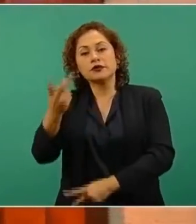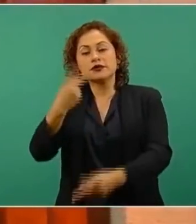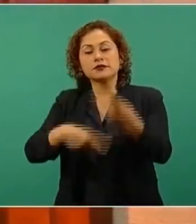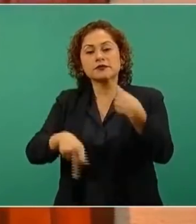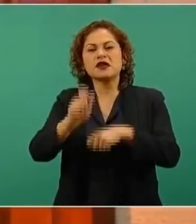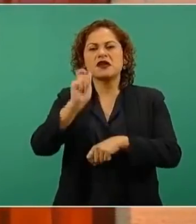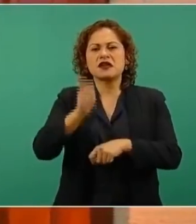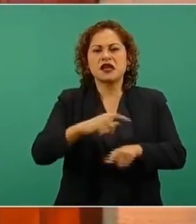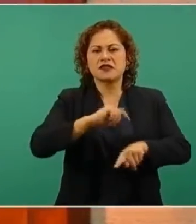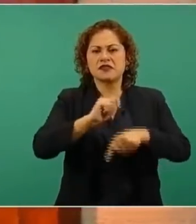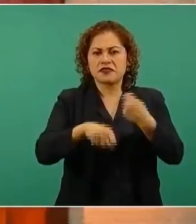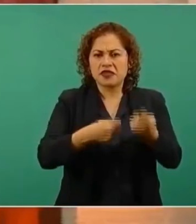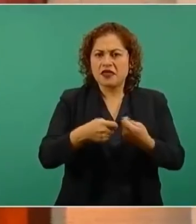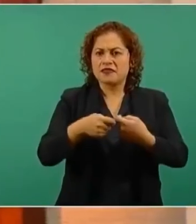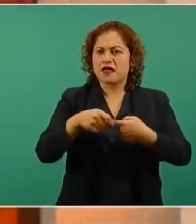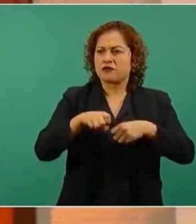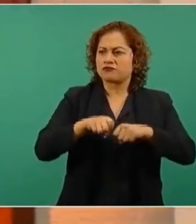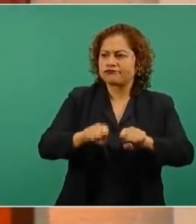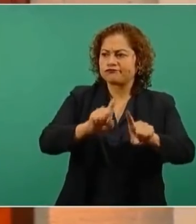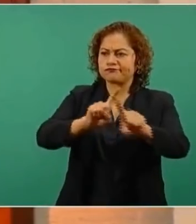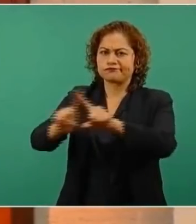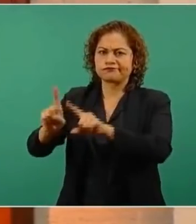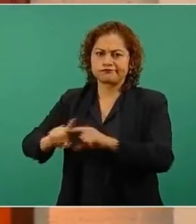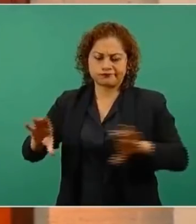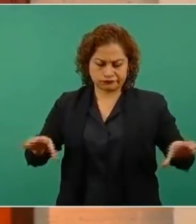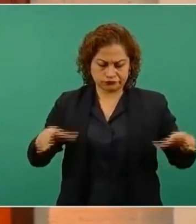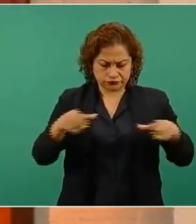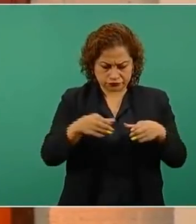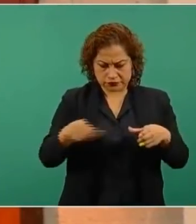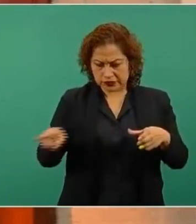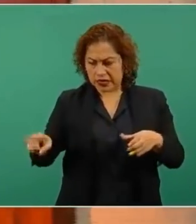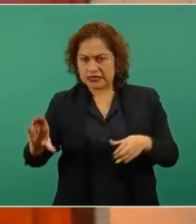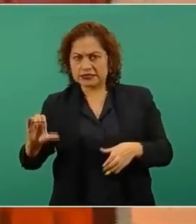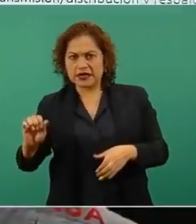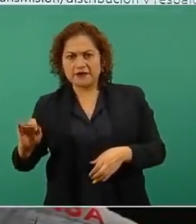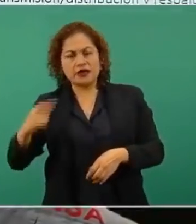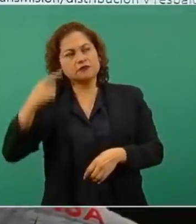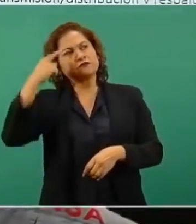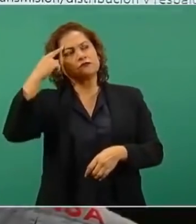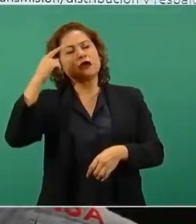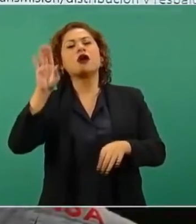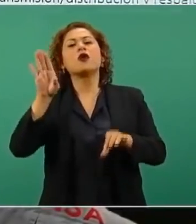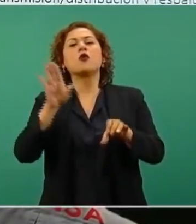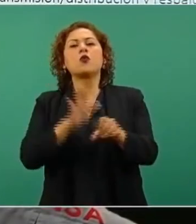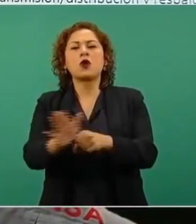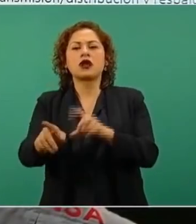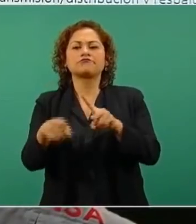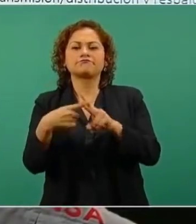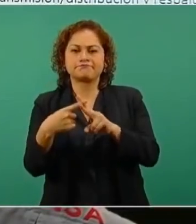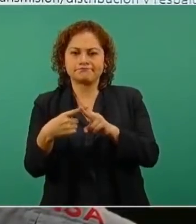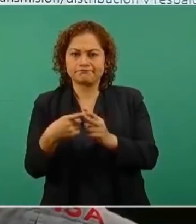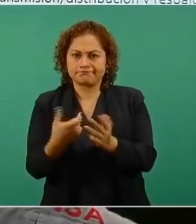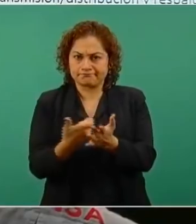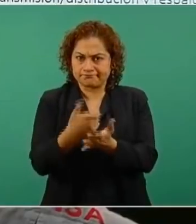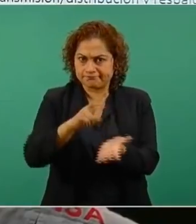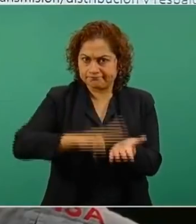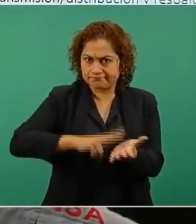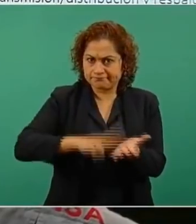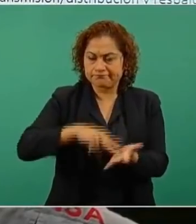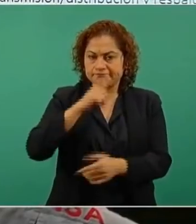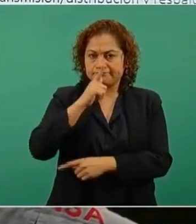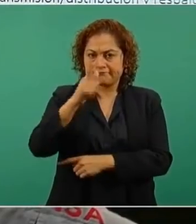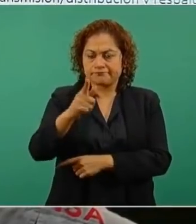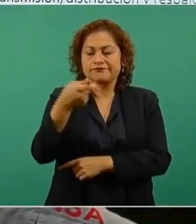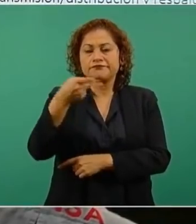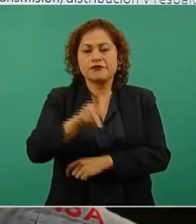independientes, a la par hay una estructura tarifaria que se va a generar, porque para las empresas privadas que tienen negocios, pues no